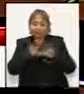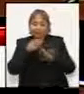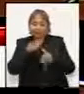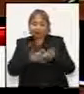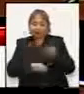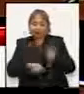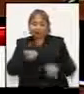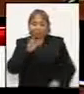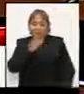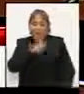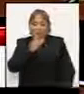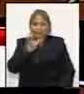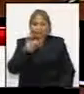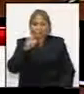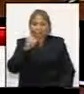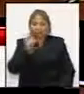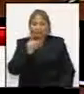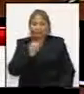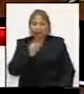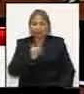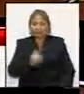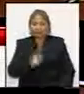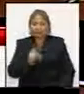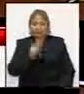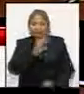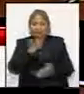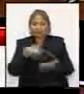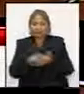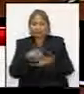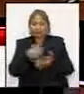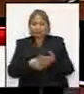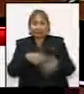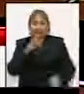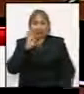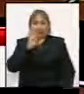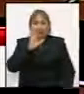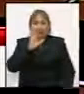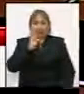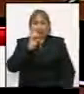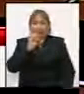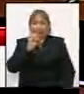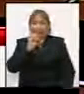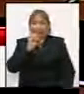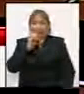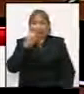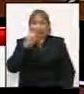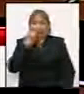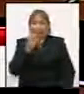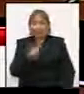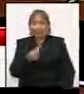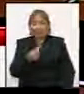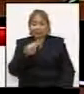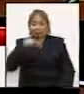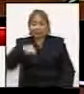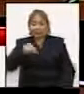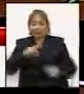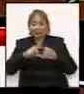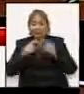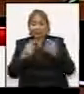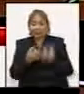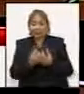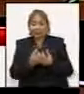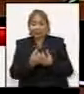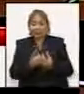era de 33 millones. El monto total es más de 50 millones de soles en este primer tramo.